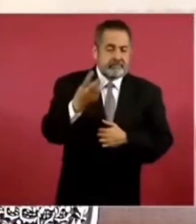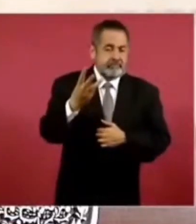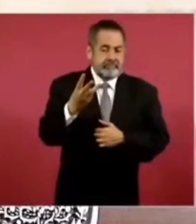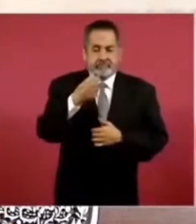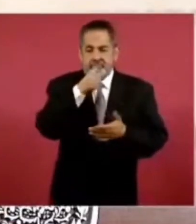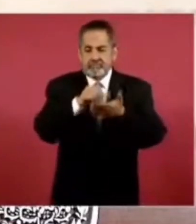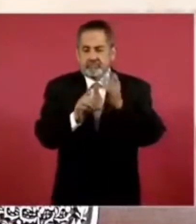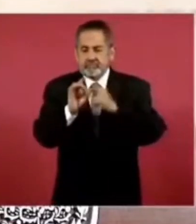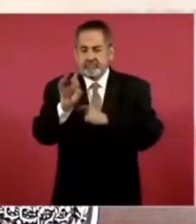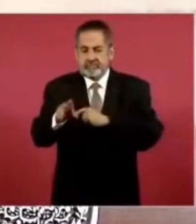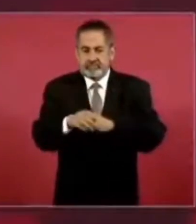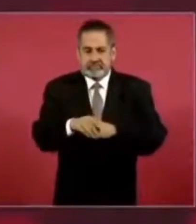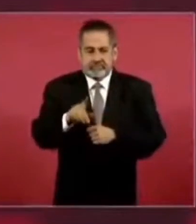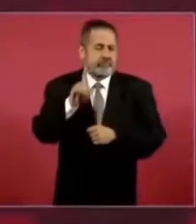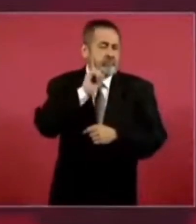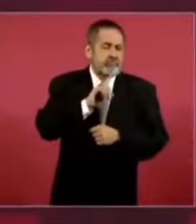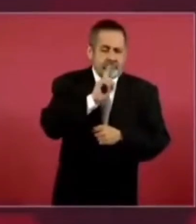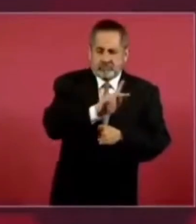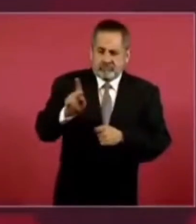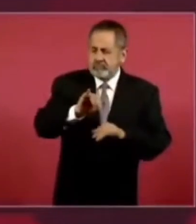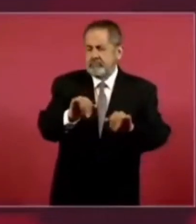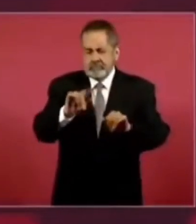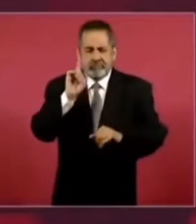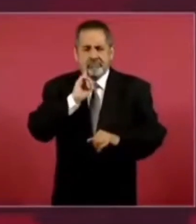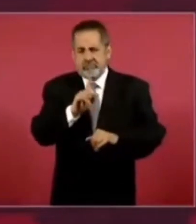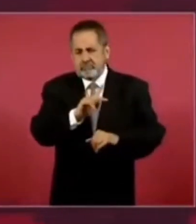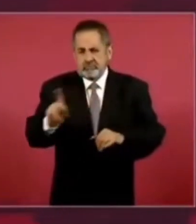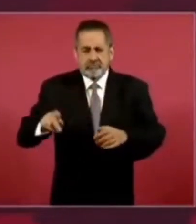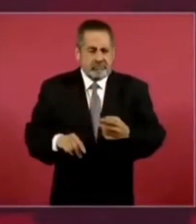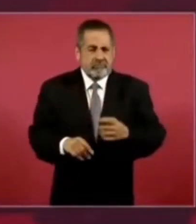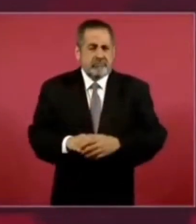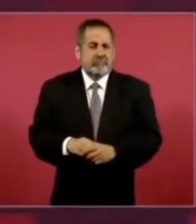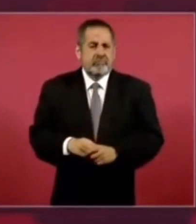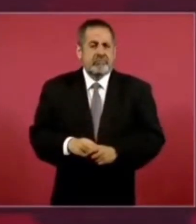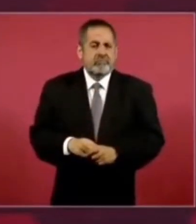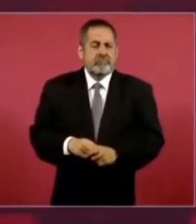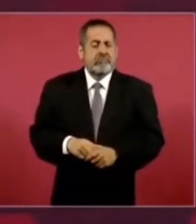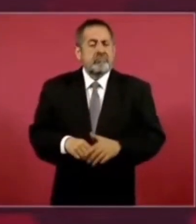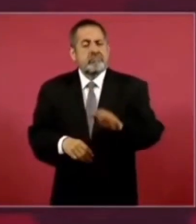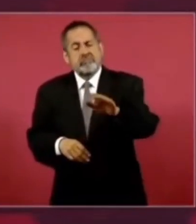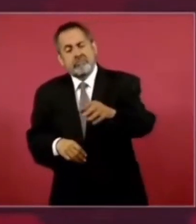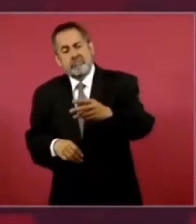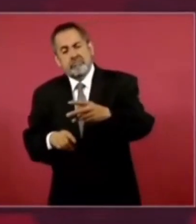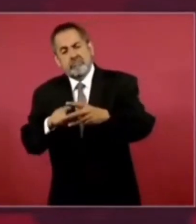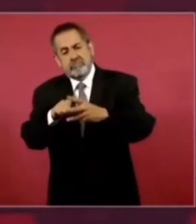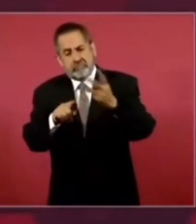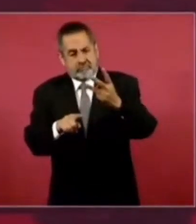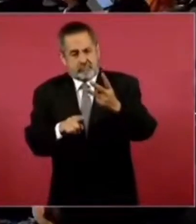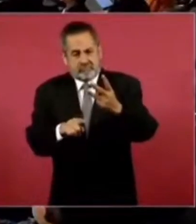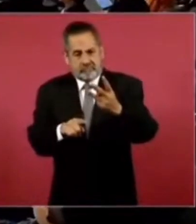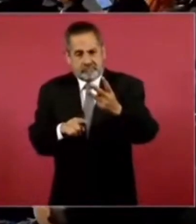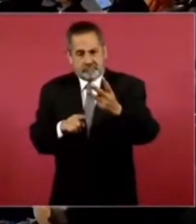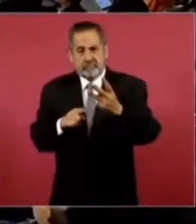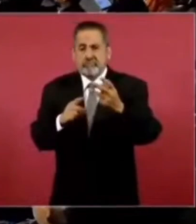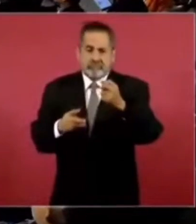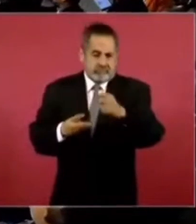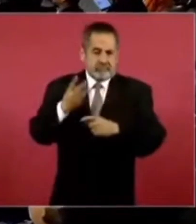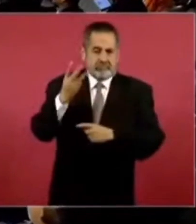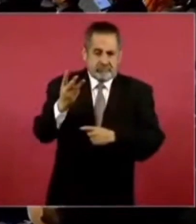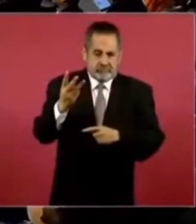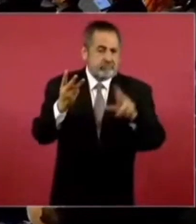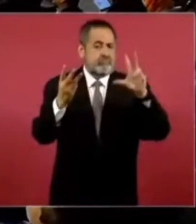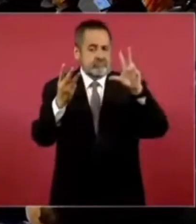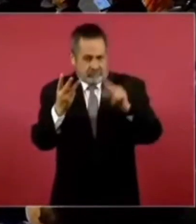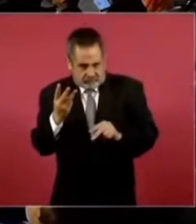Ho mujeres mujeres mujeres si ernes podría ser una opción para la